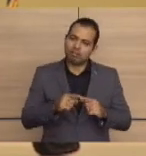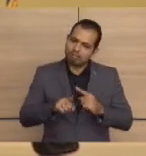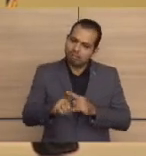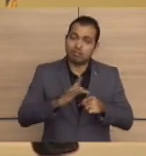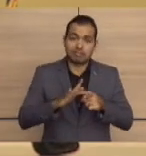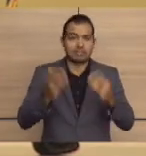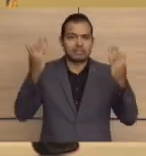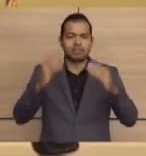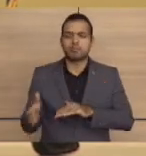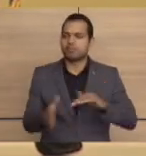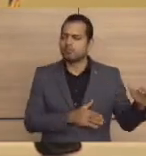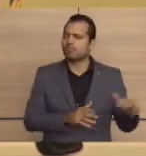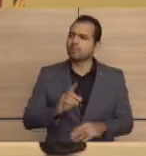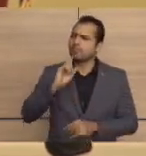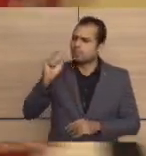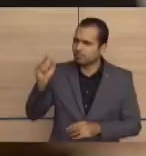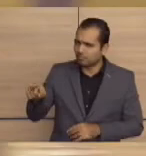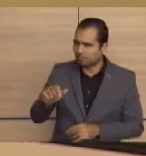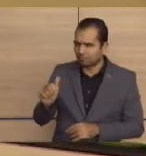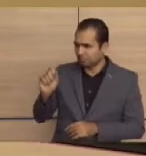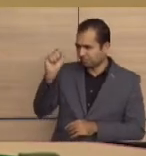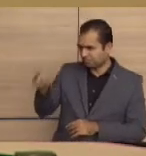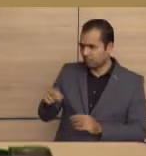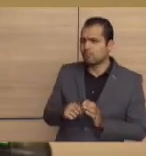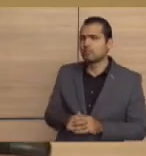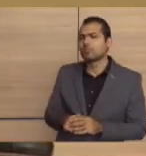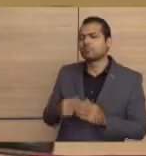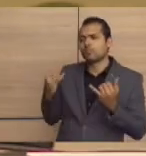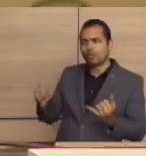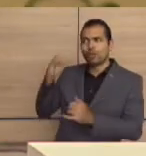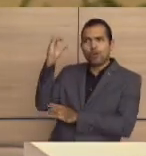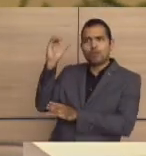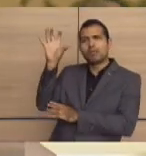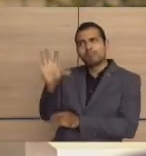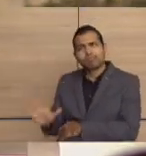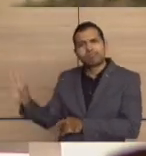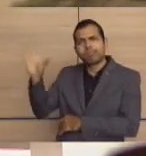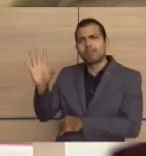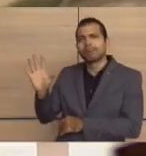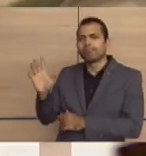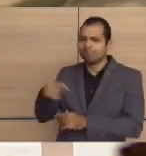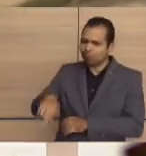Inés, un poco la misma pregunta, ¿cómo hacer para que el país escuche a los jóvenes? Tasakin hiya